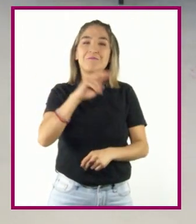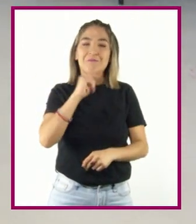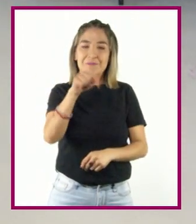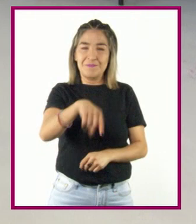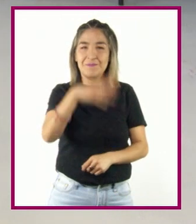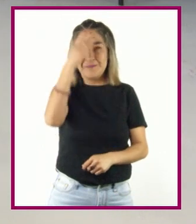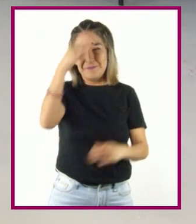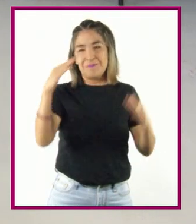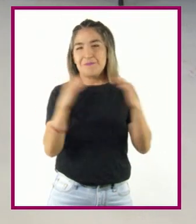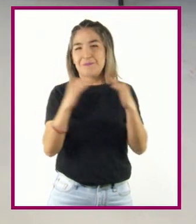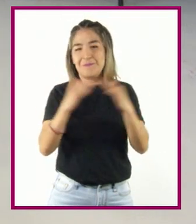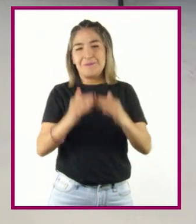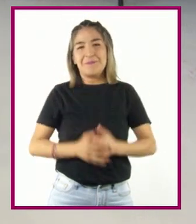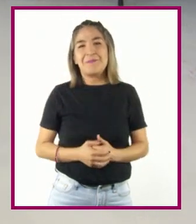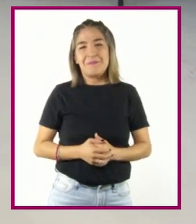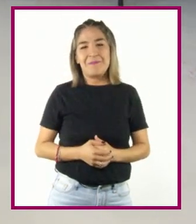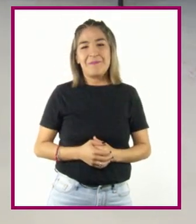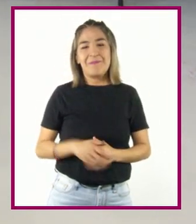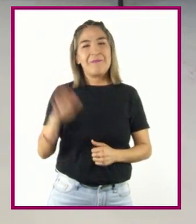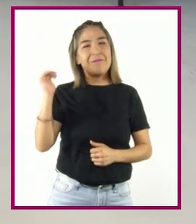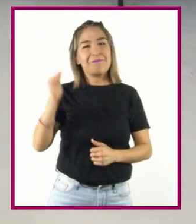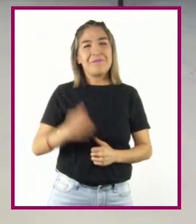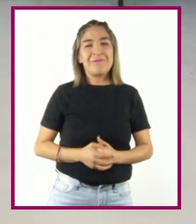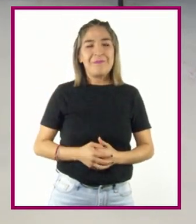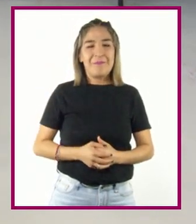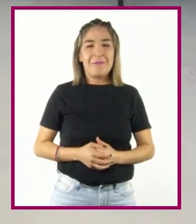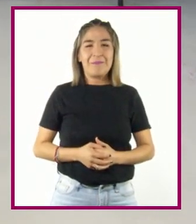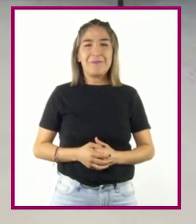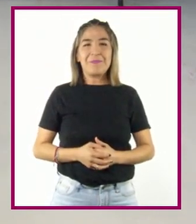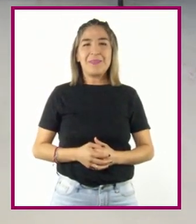pronto aquí en Aprende en Casa. ¡Hasta la próxima!